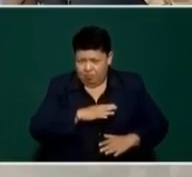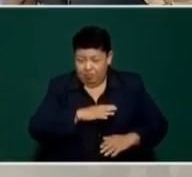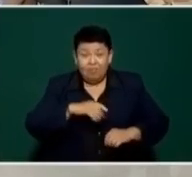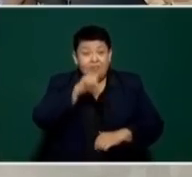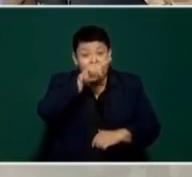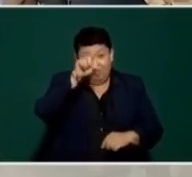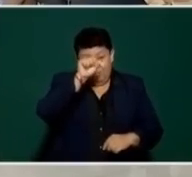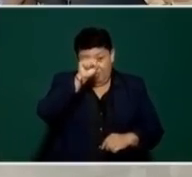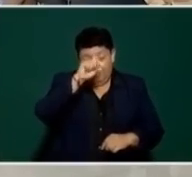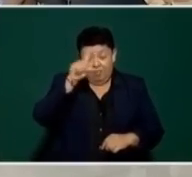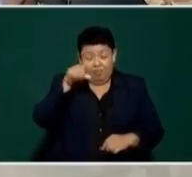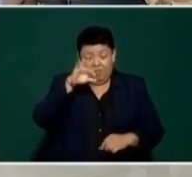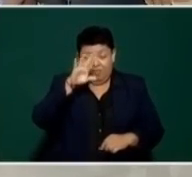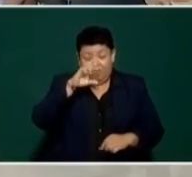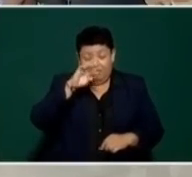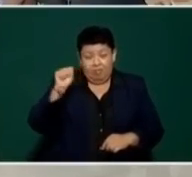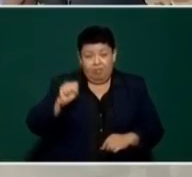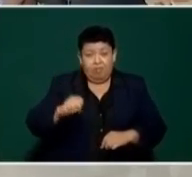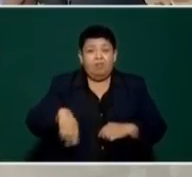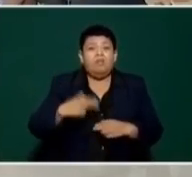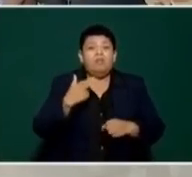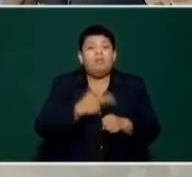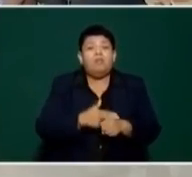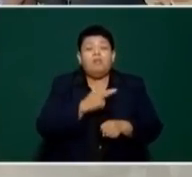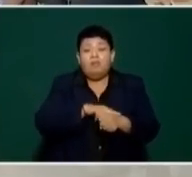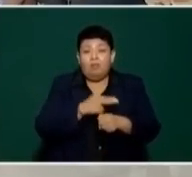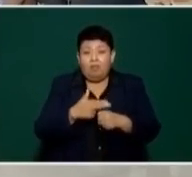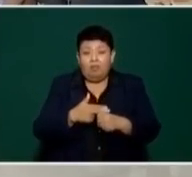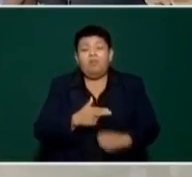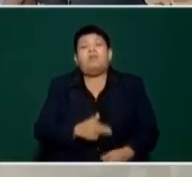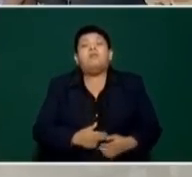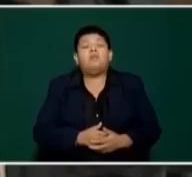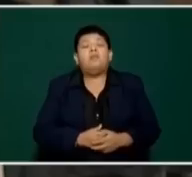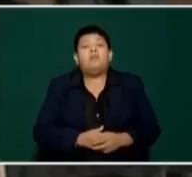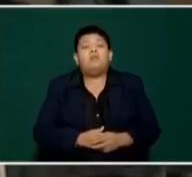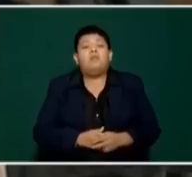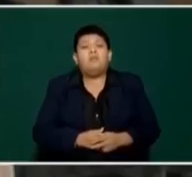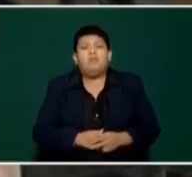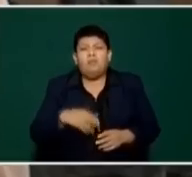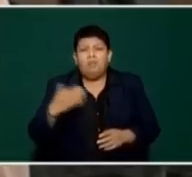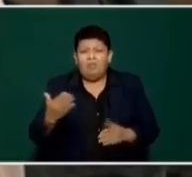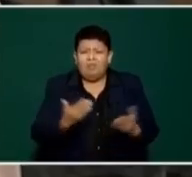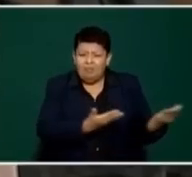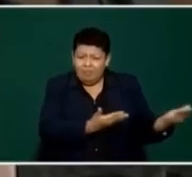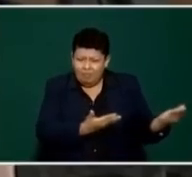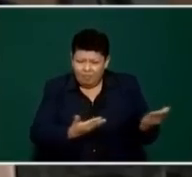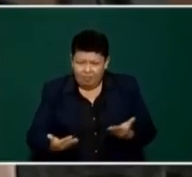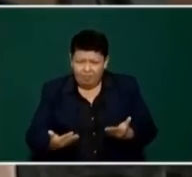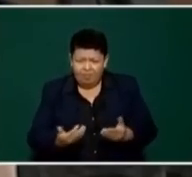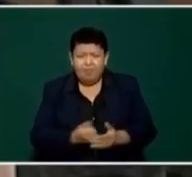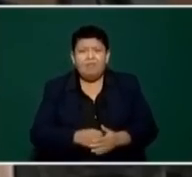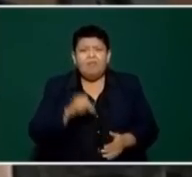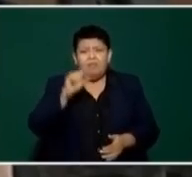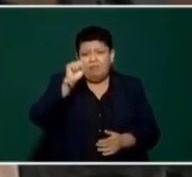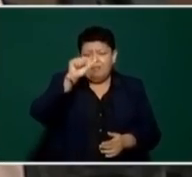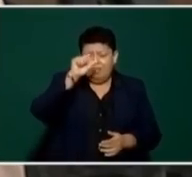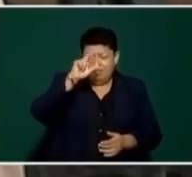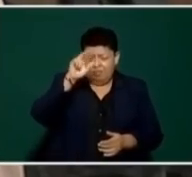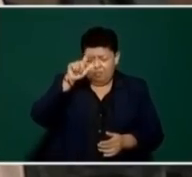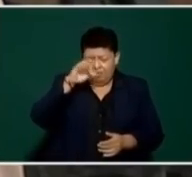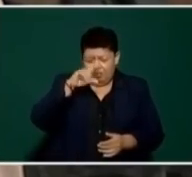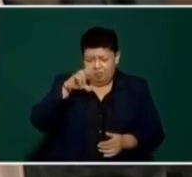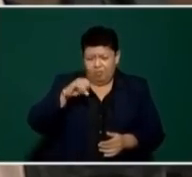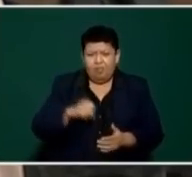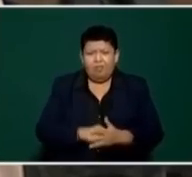fin, en la actividad turística, lo que se ha presentado hasta este momento. ¿Y qué es lo que